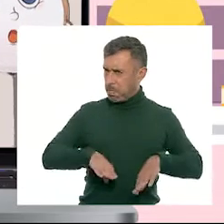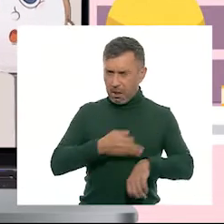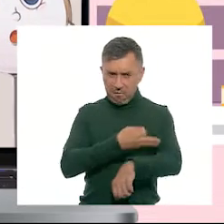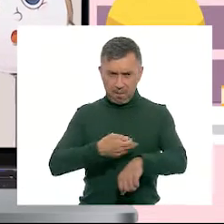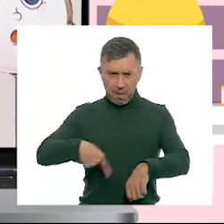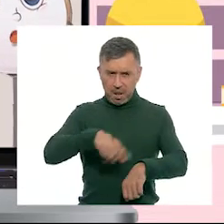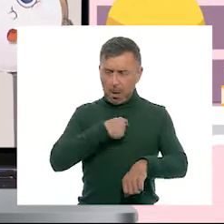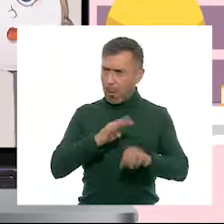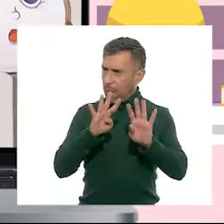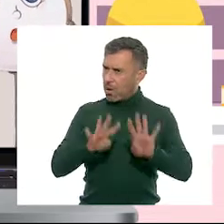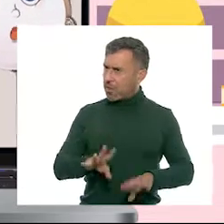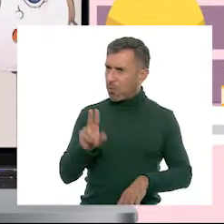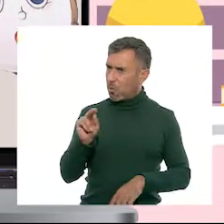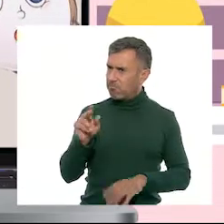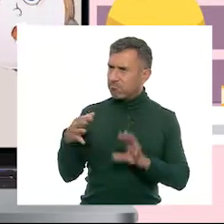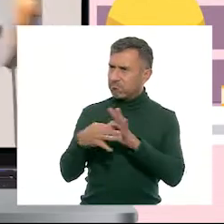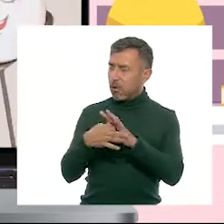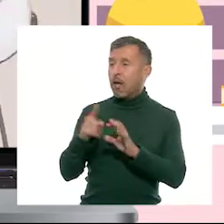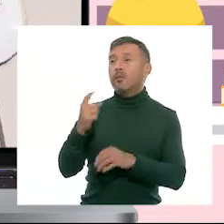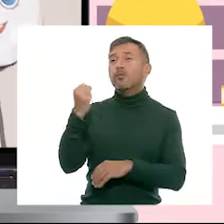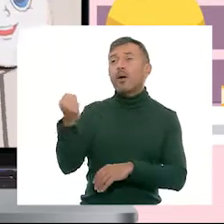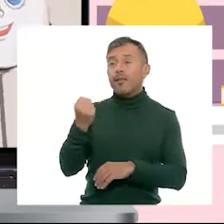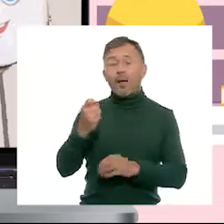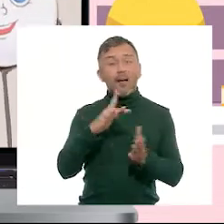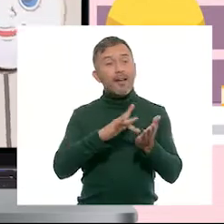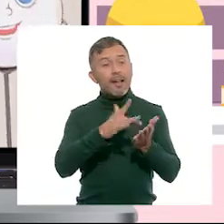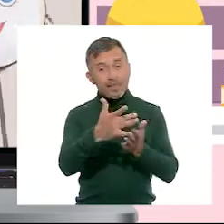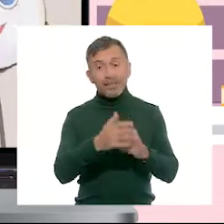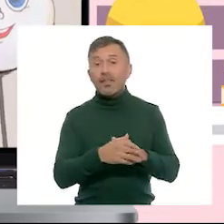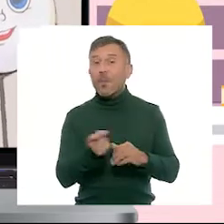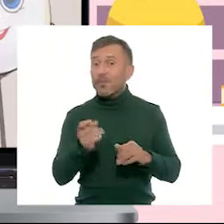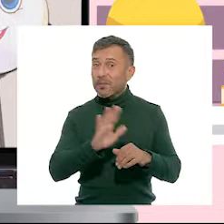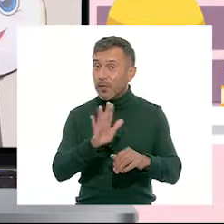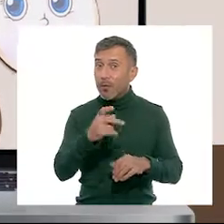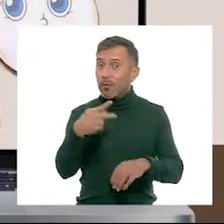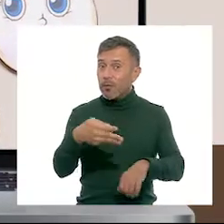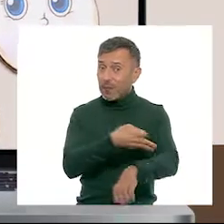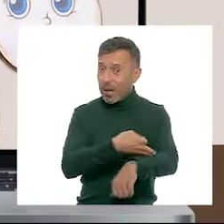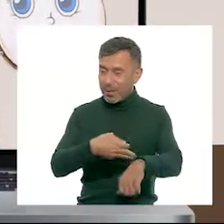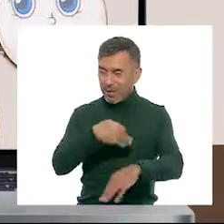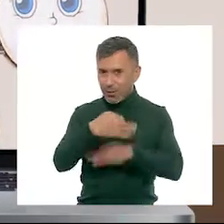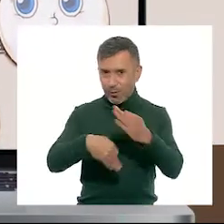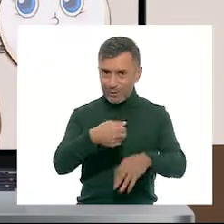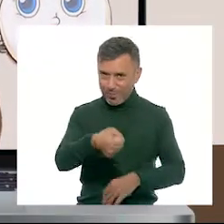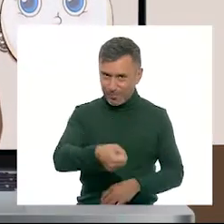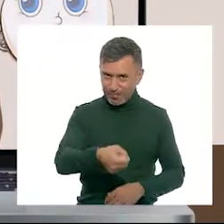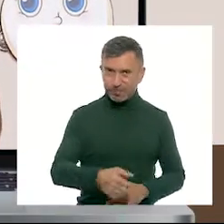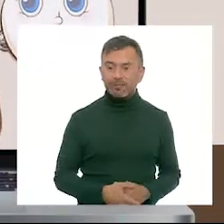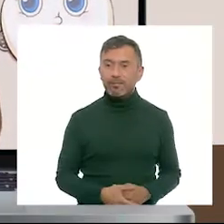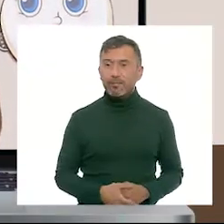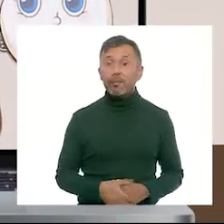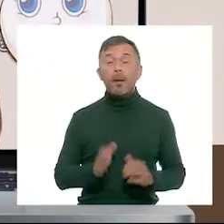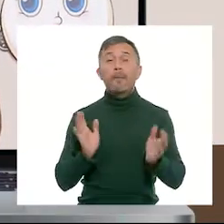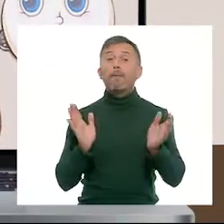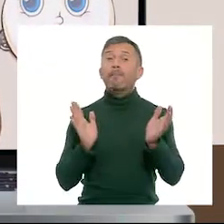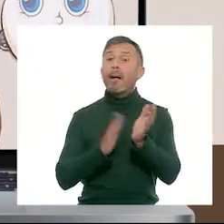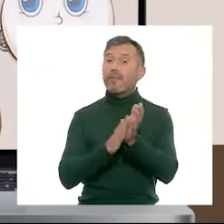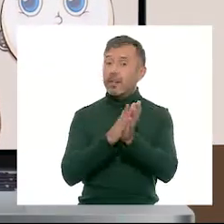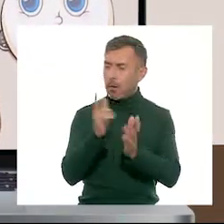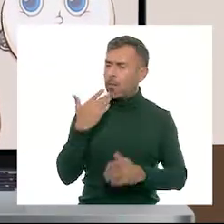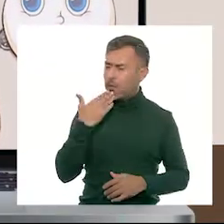Pandereta! ¡Gracias, Don Contrabajo! ¡Saludos a toda su familia! Muy bien, Pandereta. Estamos